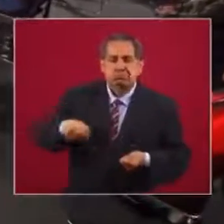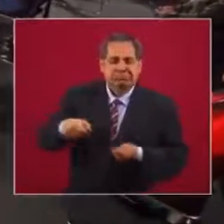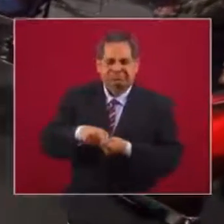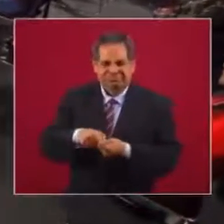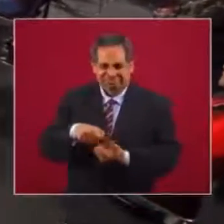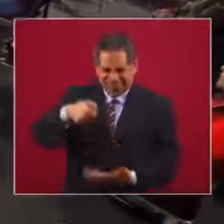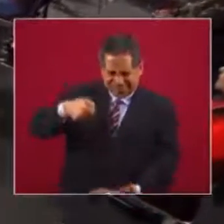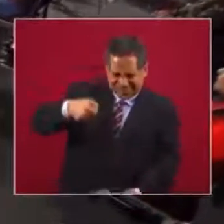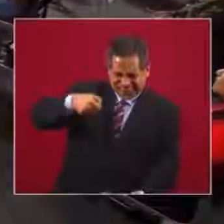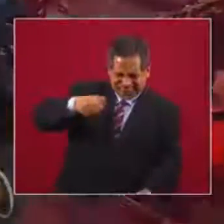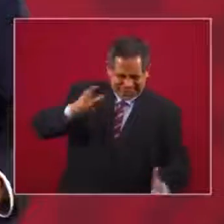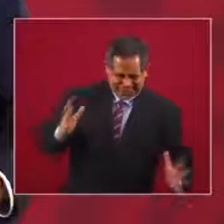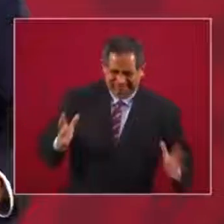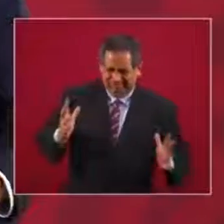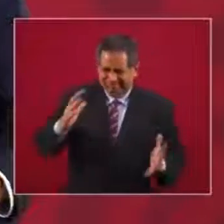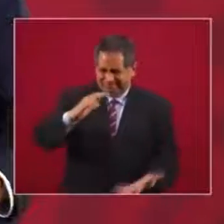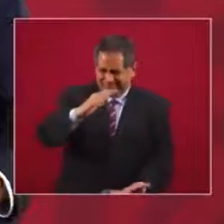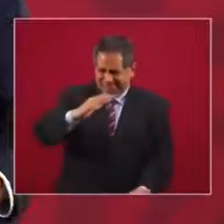Maletas.